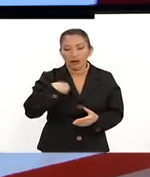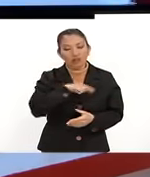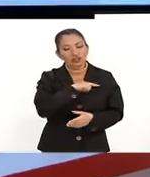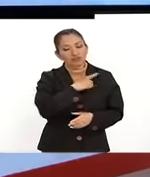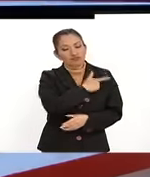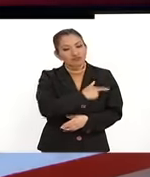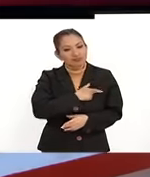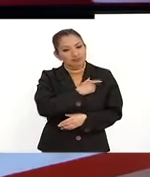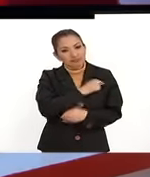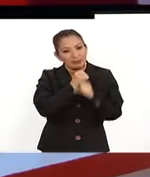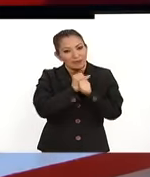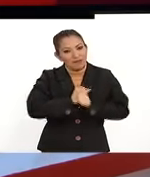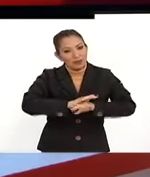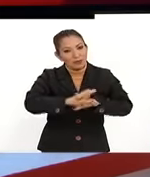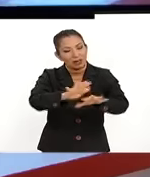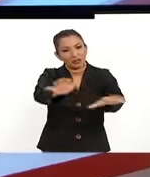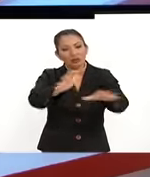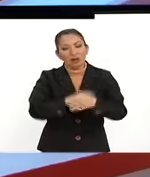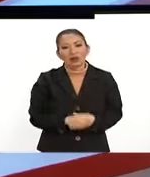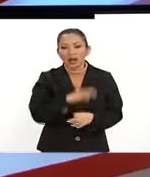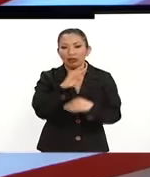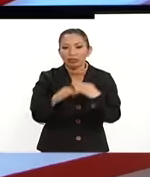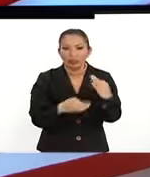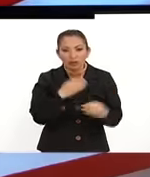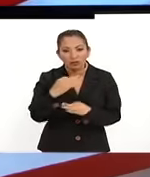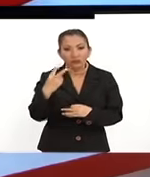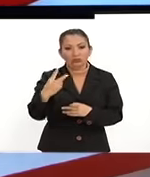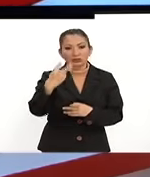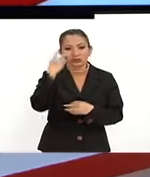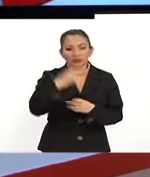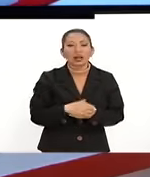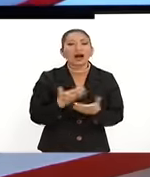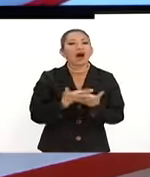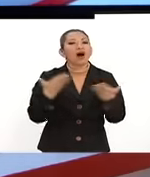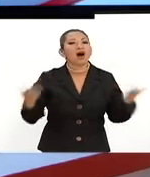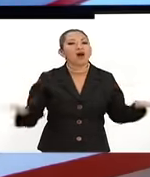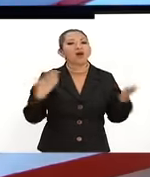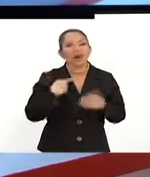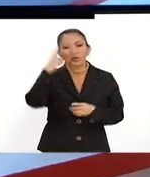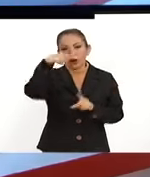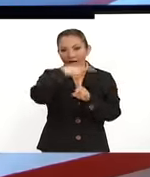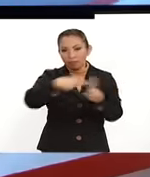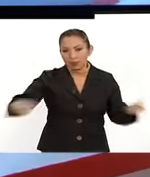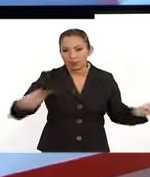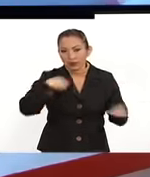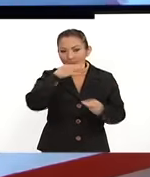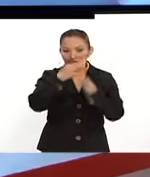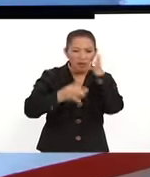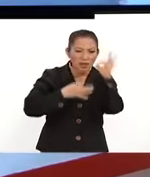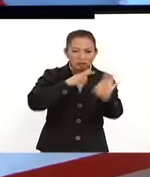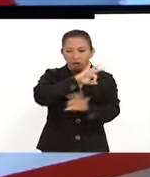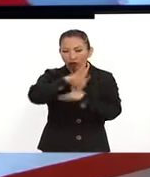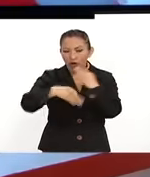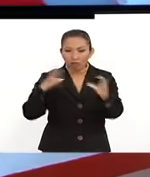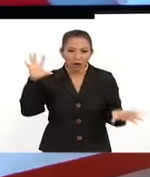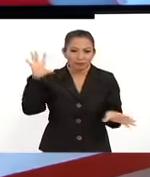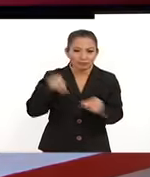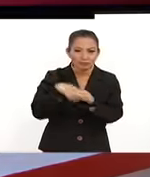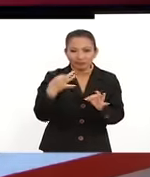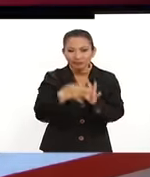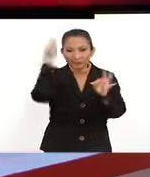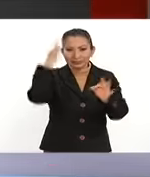un placer también informarles a todos ustedes quienes nos ven. Acompáñenos durante esta hora y media. Este es su informativo, le tenemos la